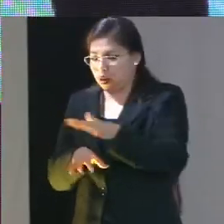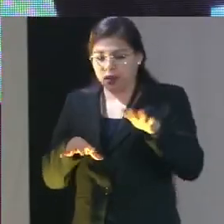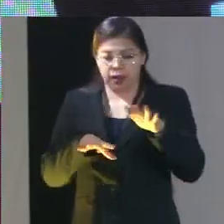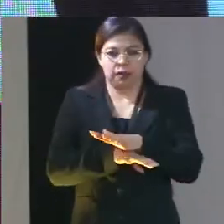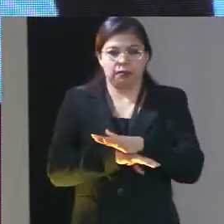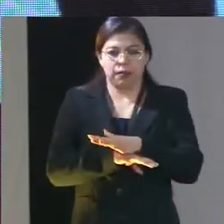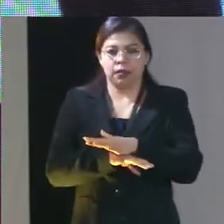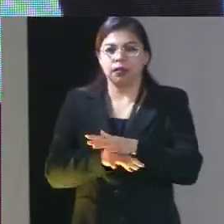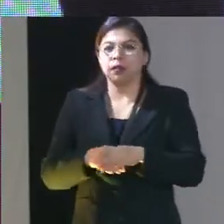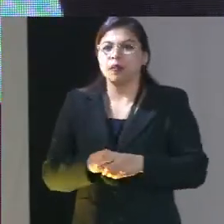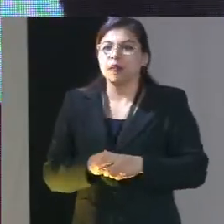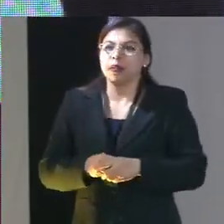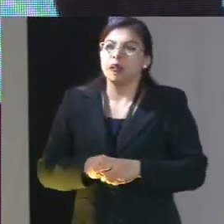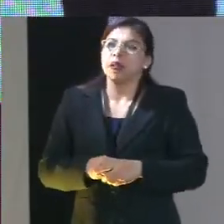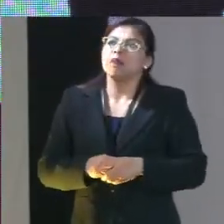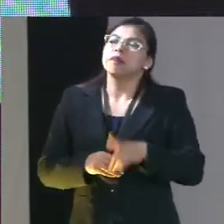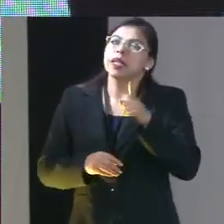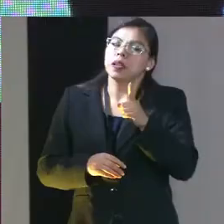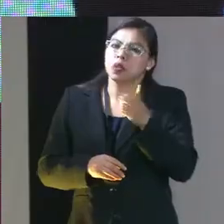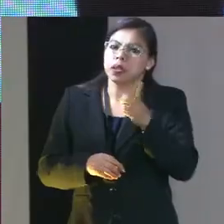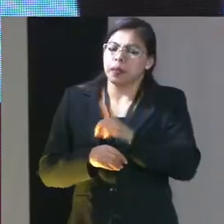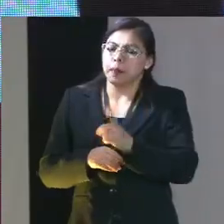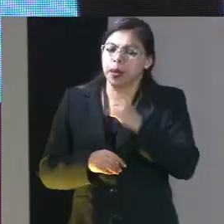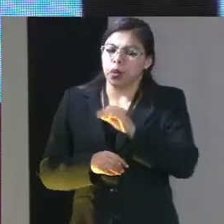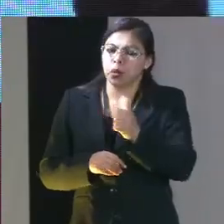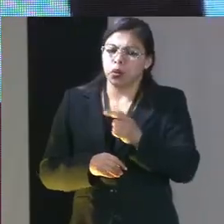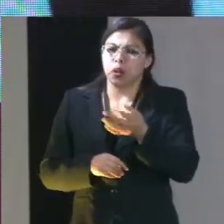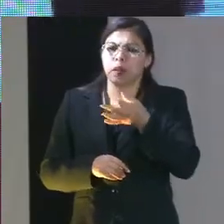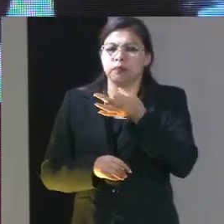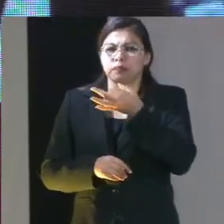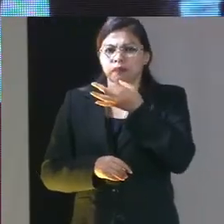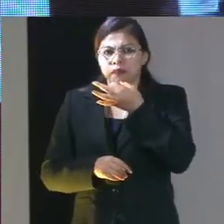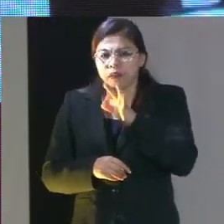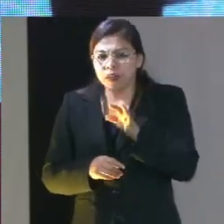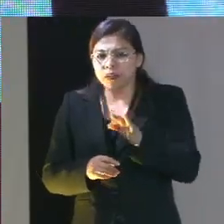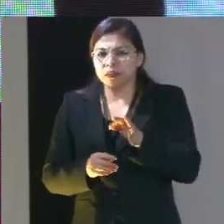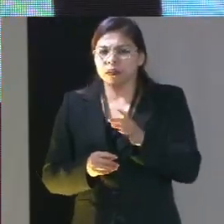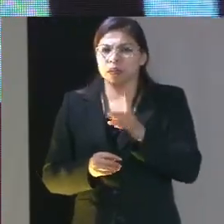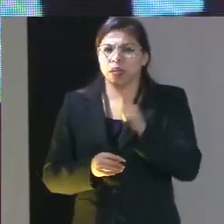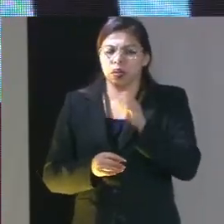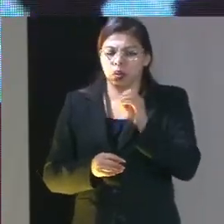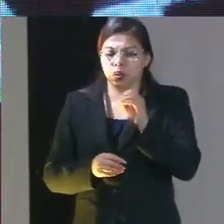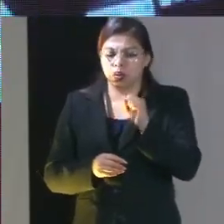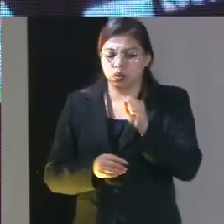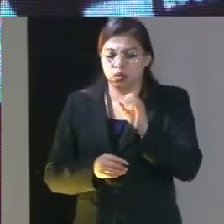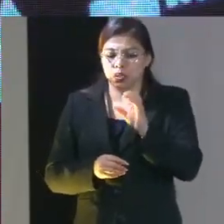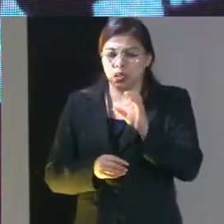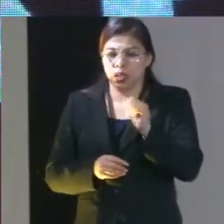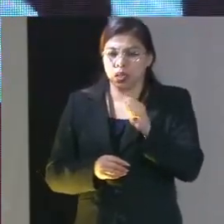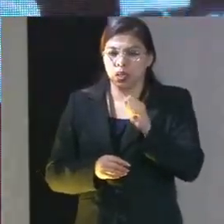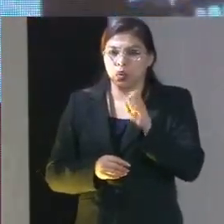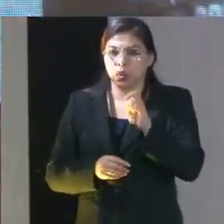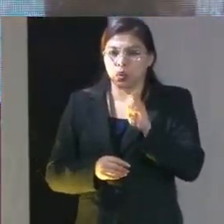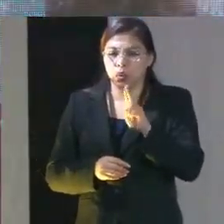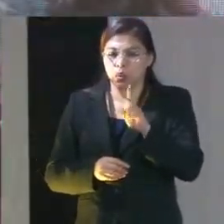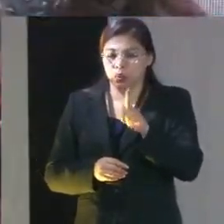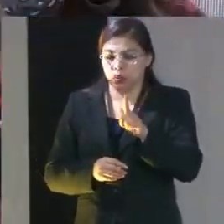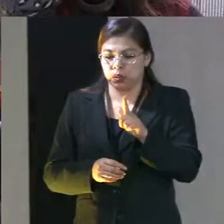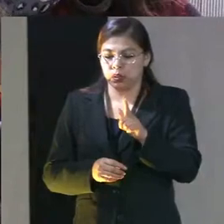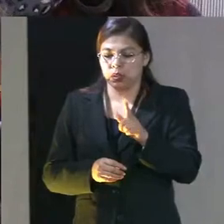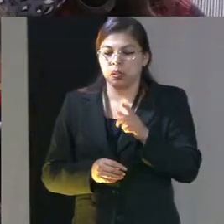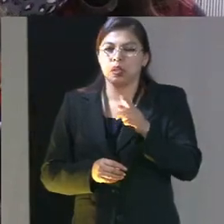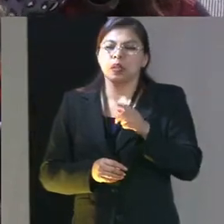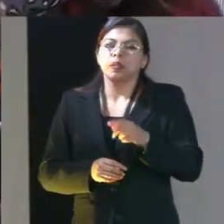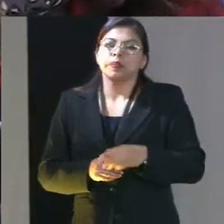para otro, en las fiestas de Toxcatl, en la fiesta de Huitzilopochtli,